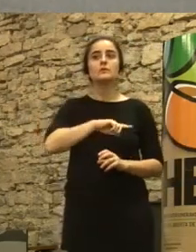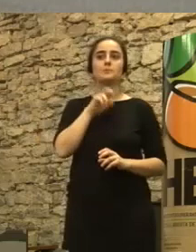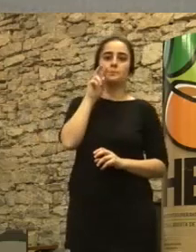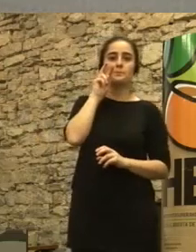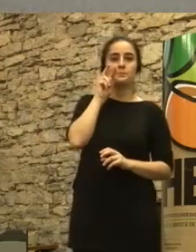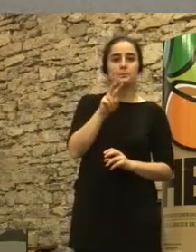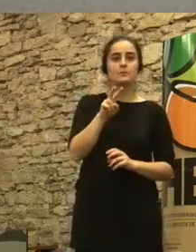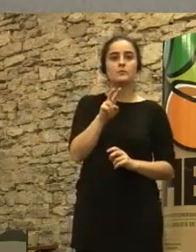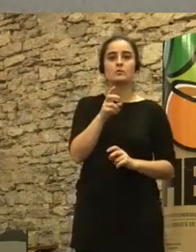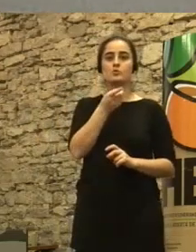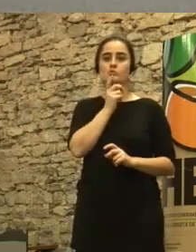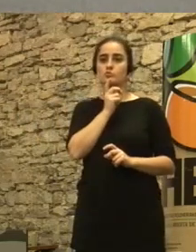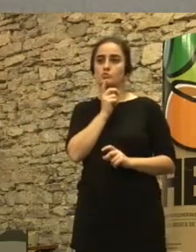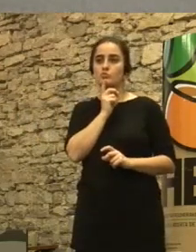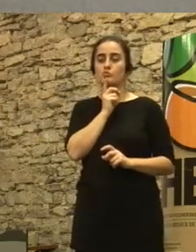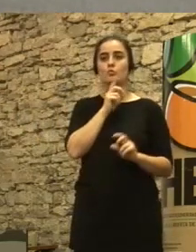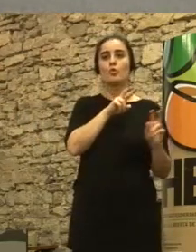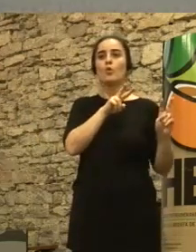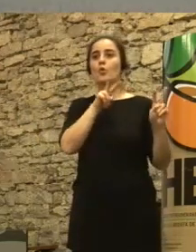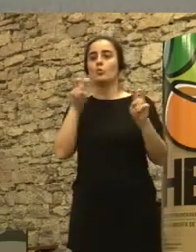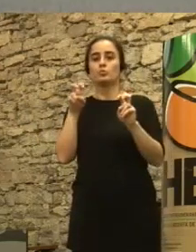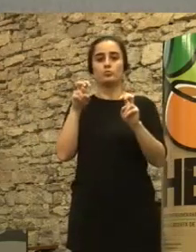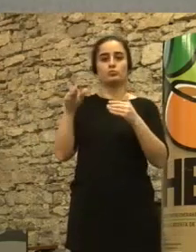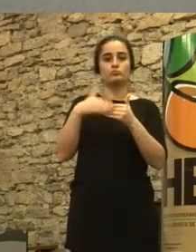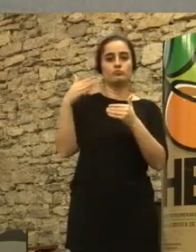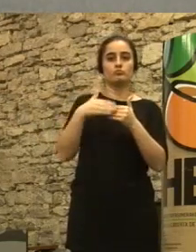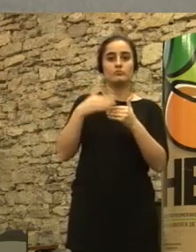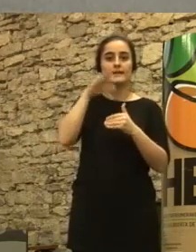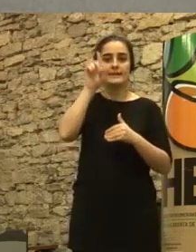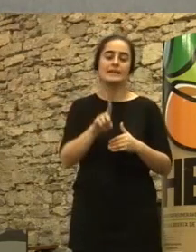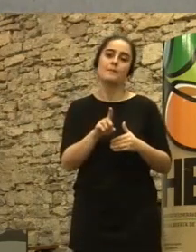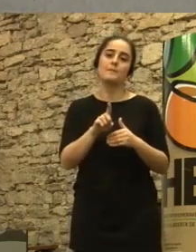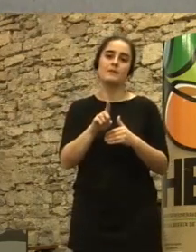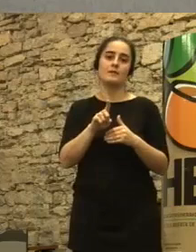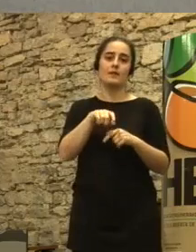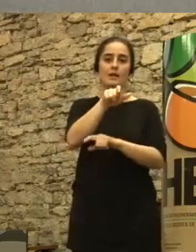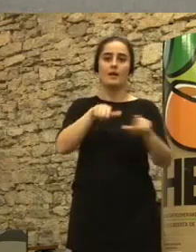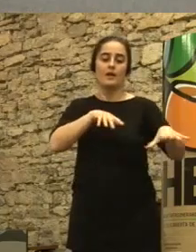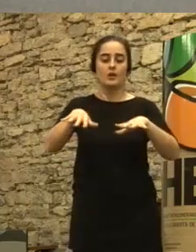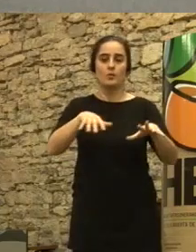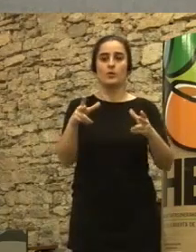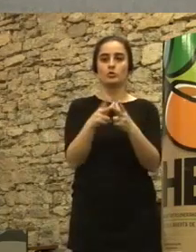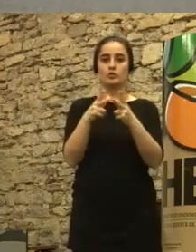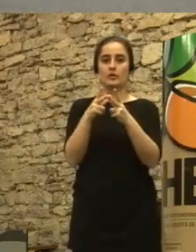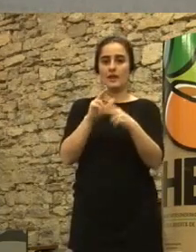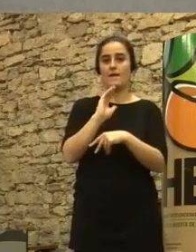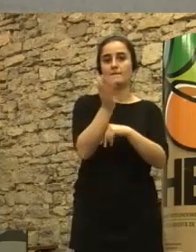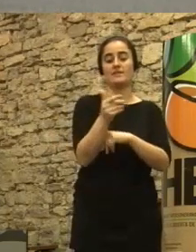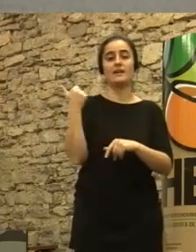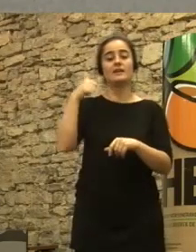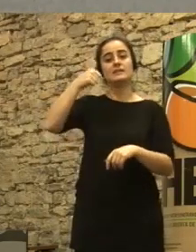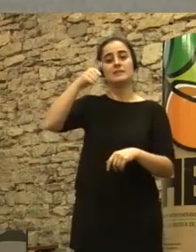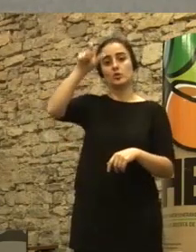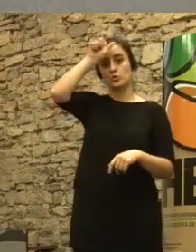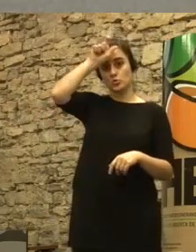lo súper contemporáneo afecta positivamente al innovador social. Este chico es turco, es el mayor